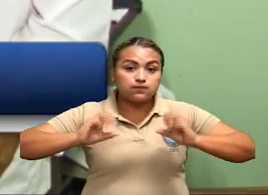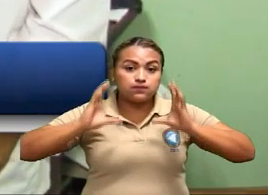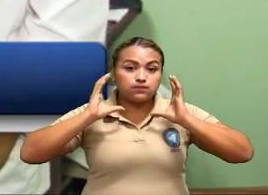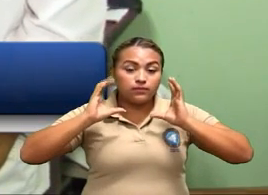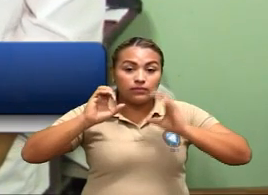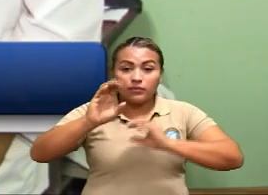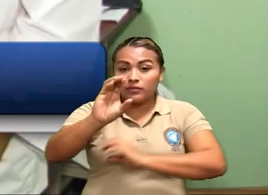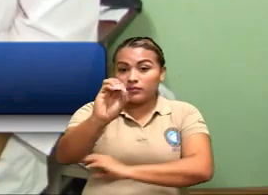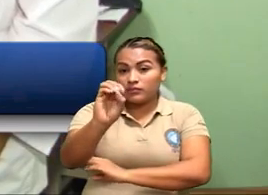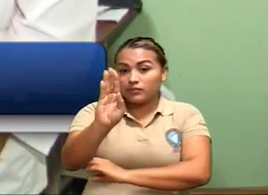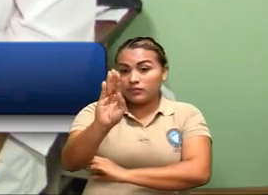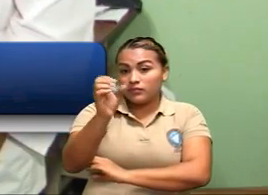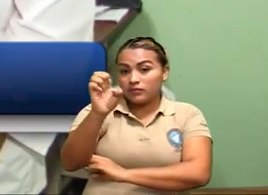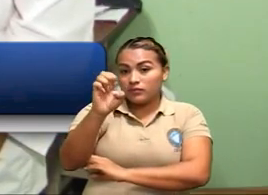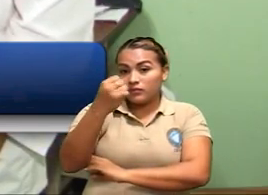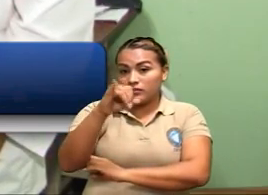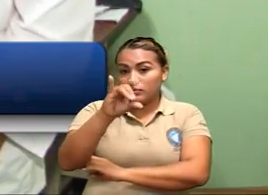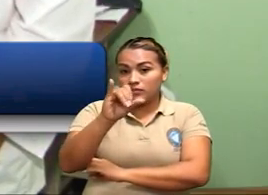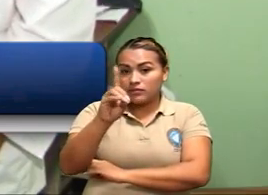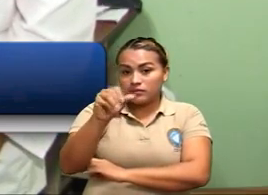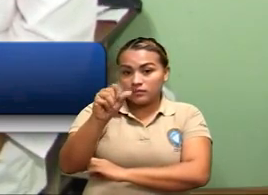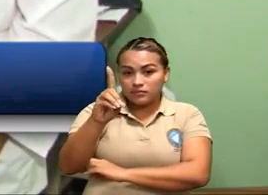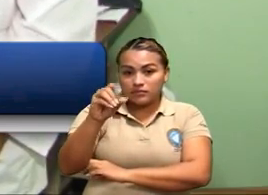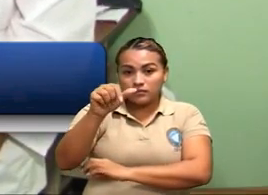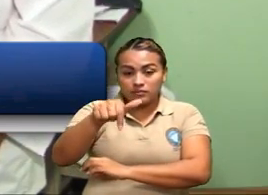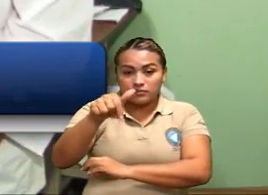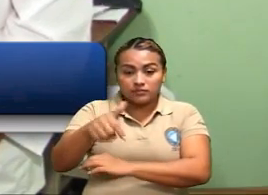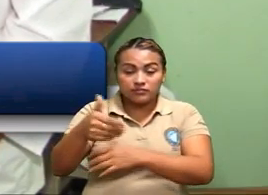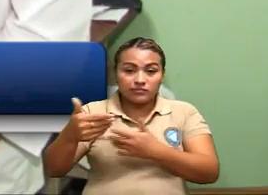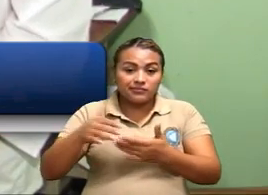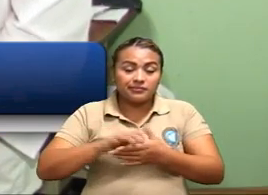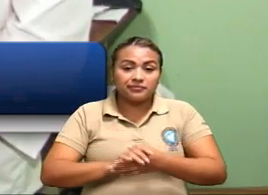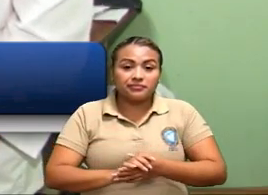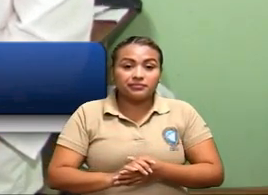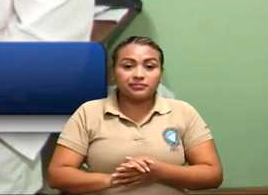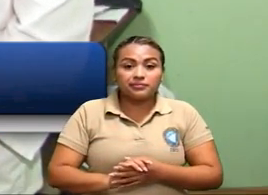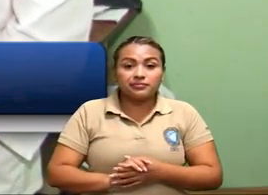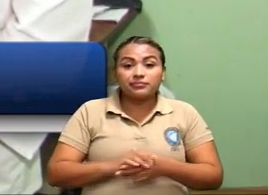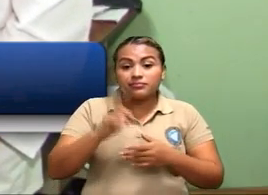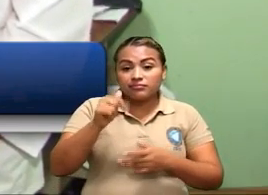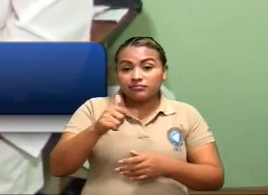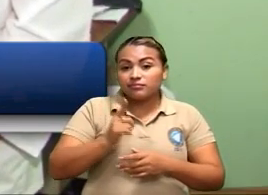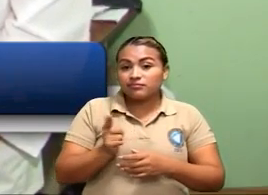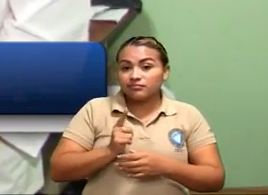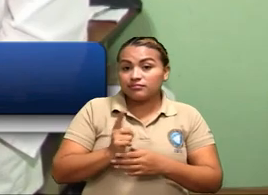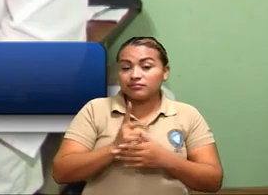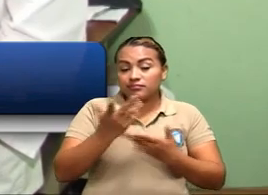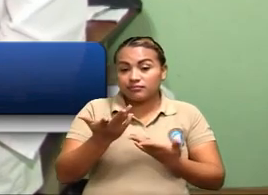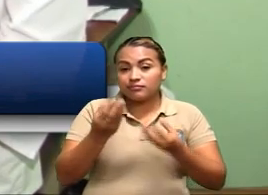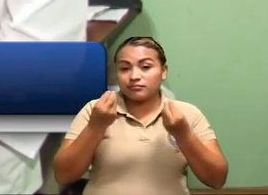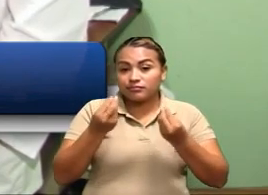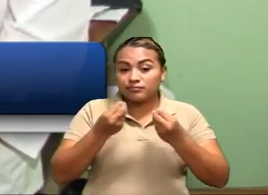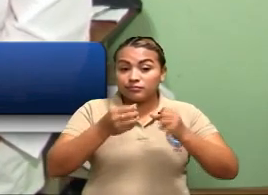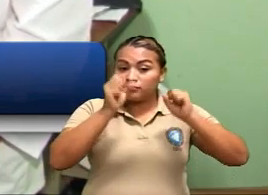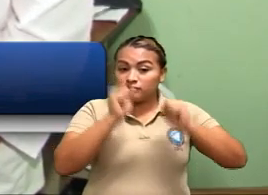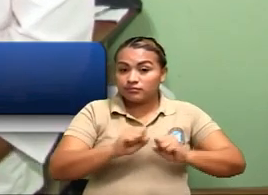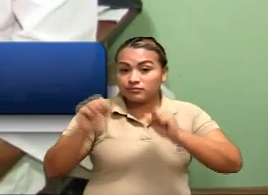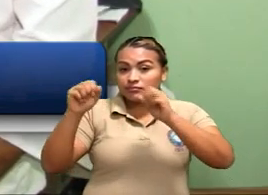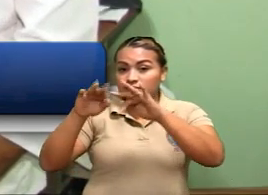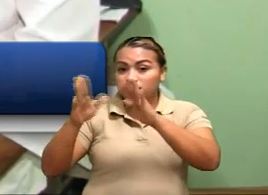no solo los varones, ¿verdad? La obesidad tenemos en los dos sexos, varones y mujeres